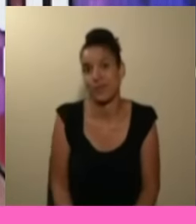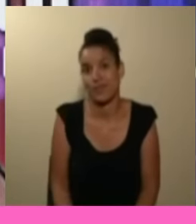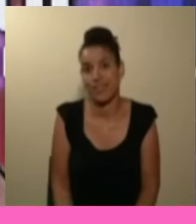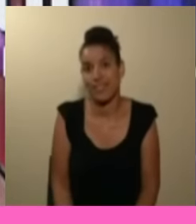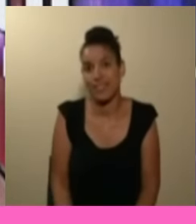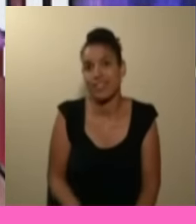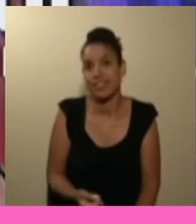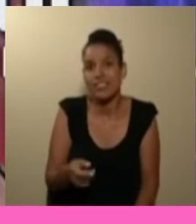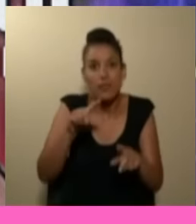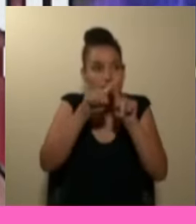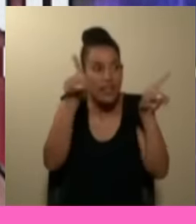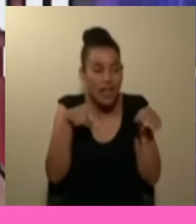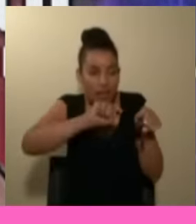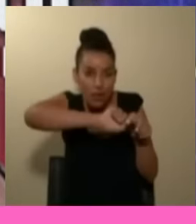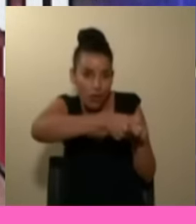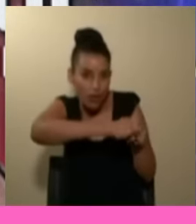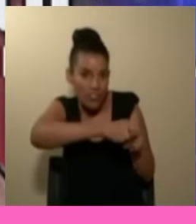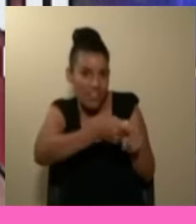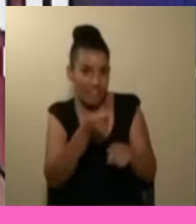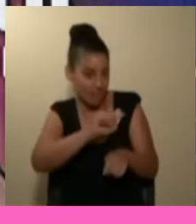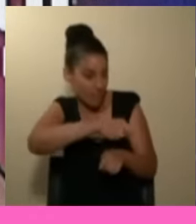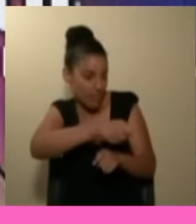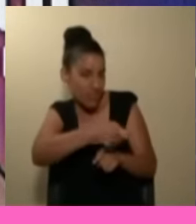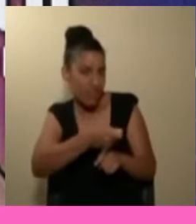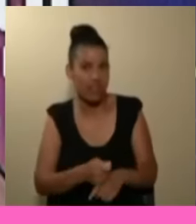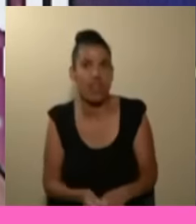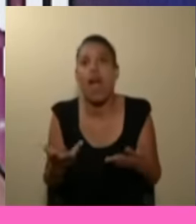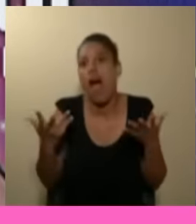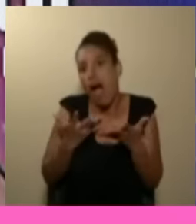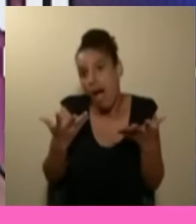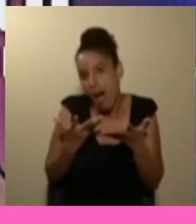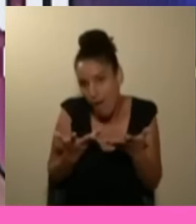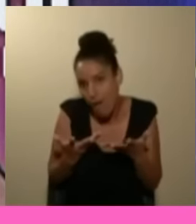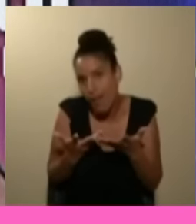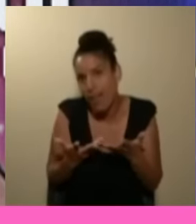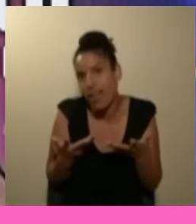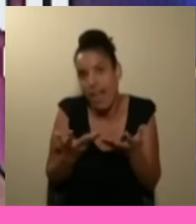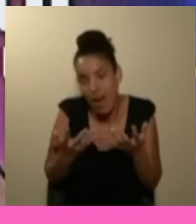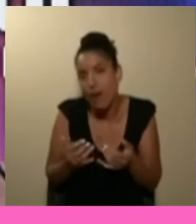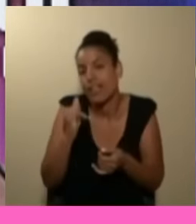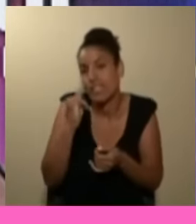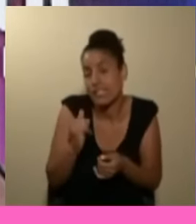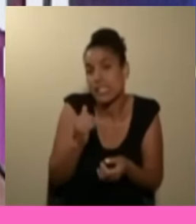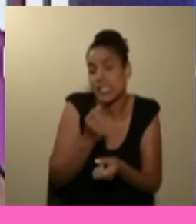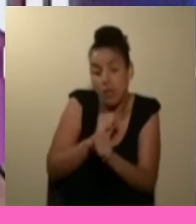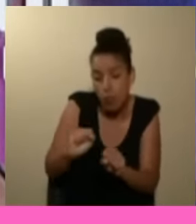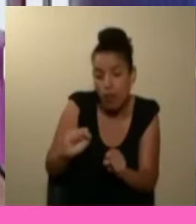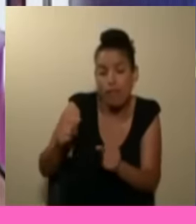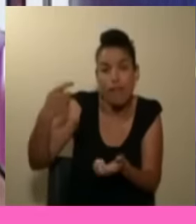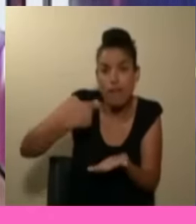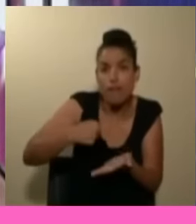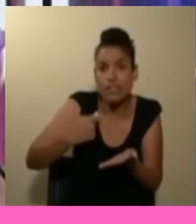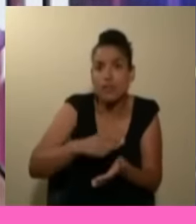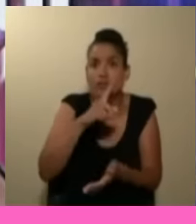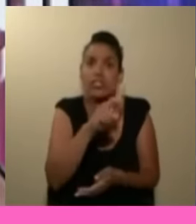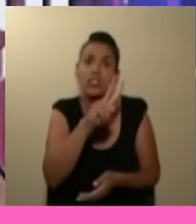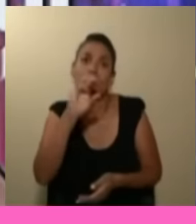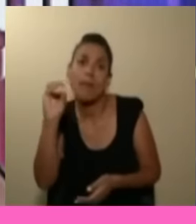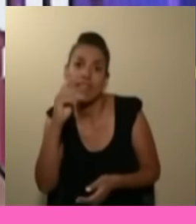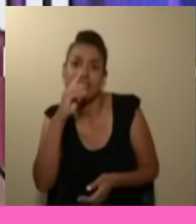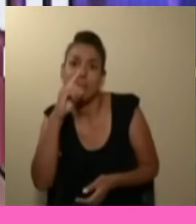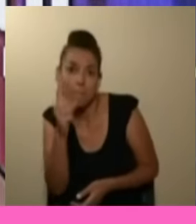se ponían cofres. Y ahora, con este nuevo marco en donde se puede manejar en efectivo $120,000, le